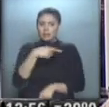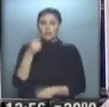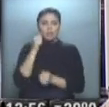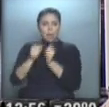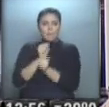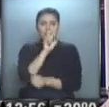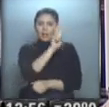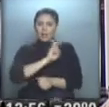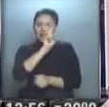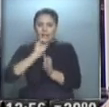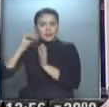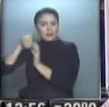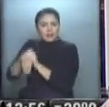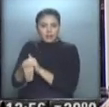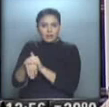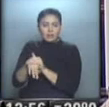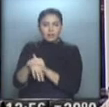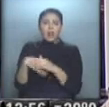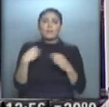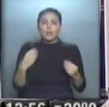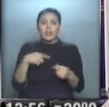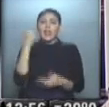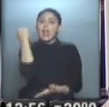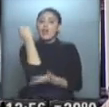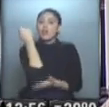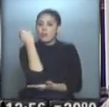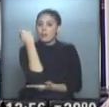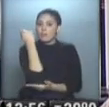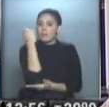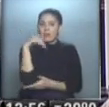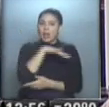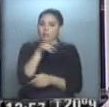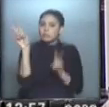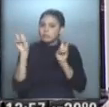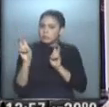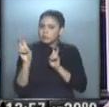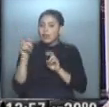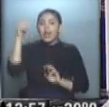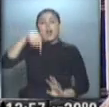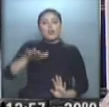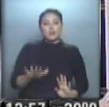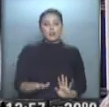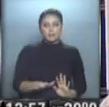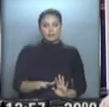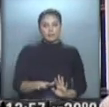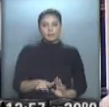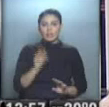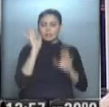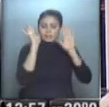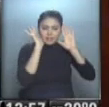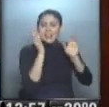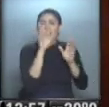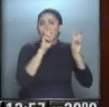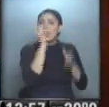empresas por tratarse de una, comillas, economía de alcance, cierra comillas? Ahora bien, deje de lado el